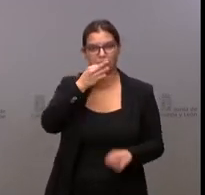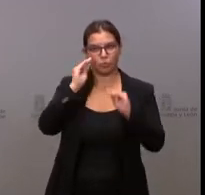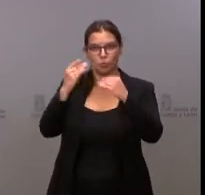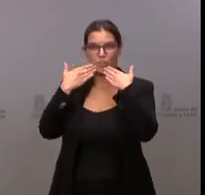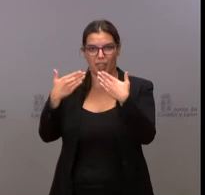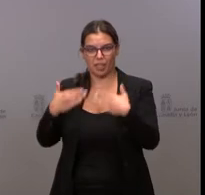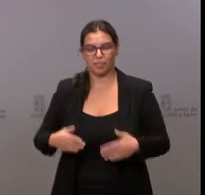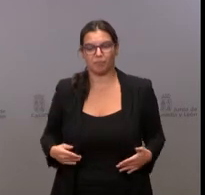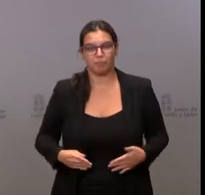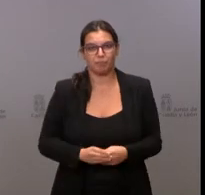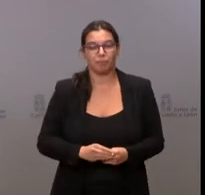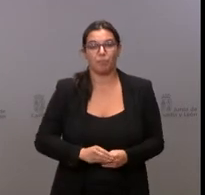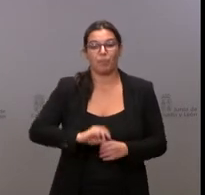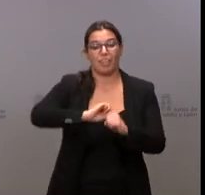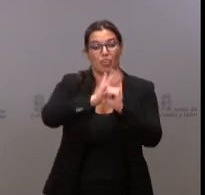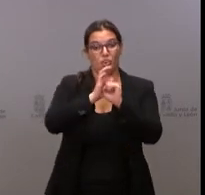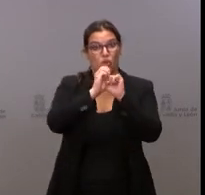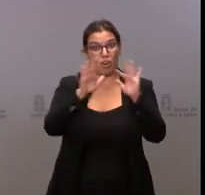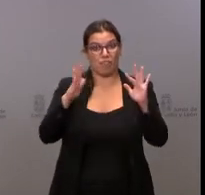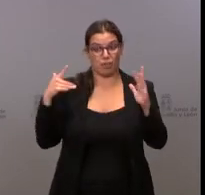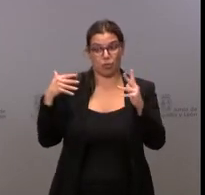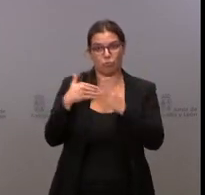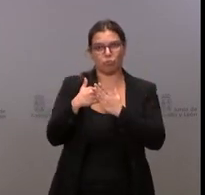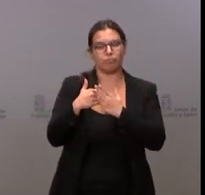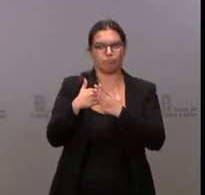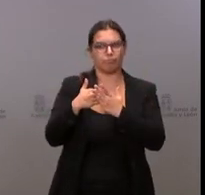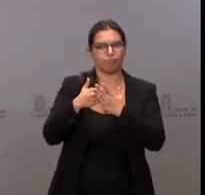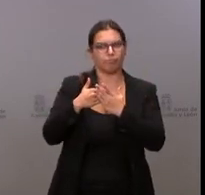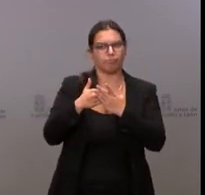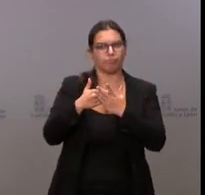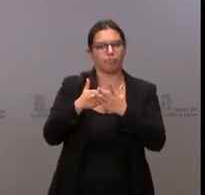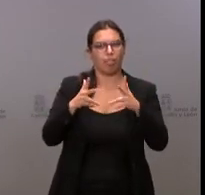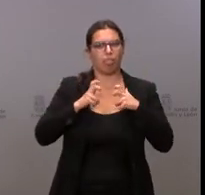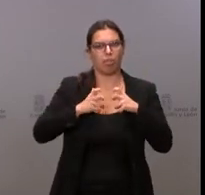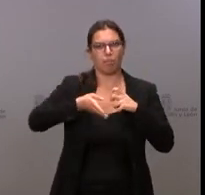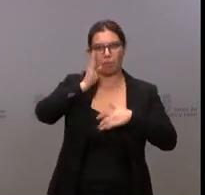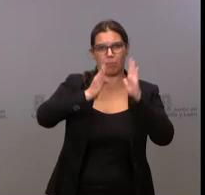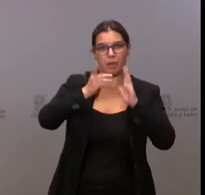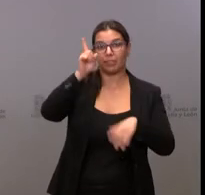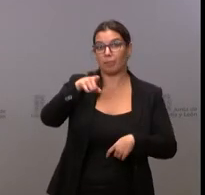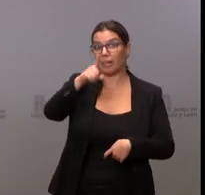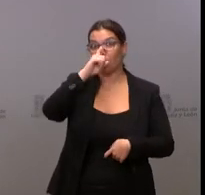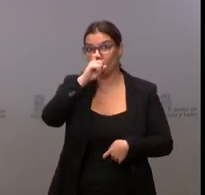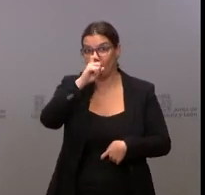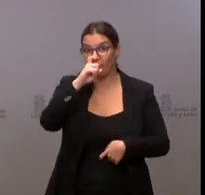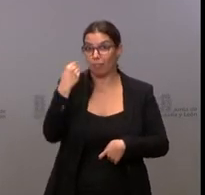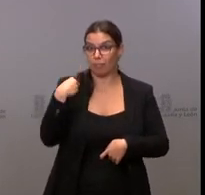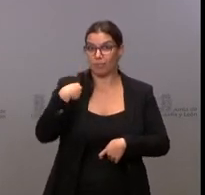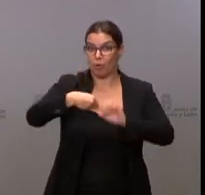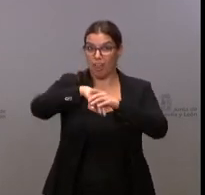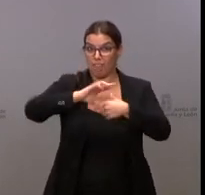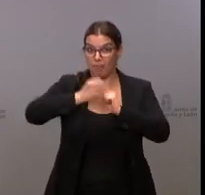pandemia nos ha dado muchas lecciones nos ha recordado otras la de lavarnos las manos que a mí me lo decía mi madre